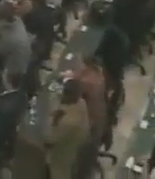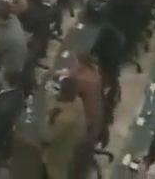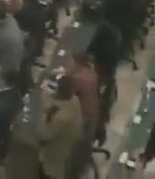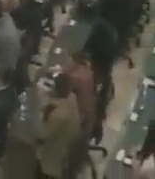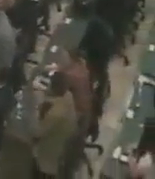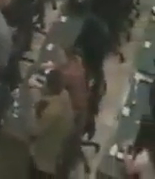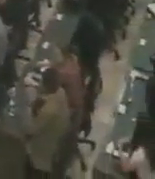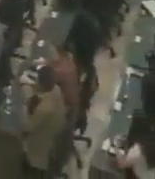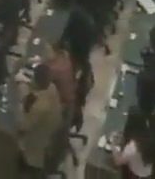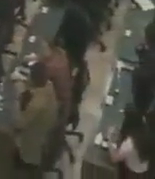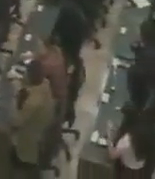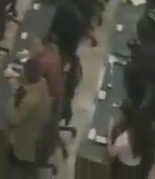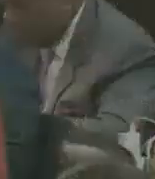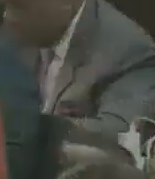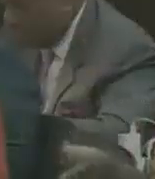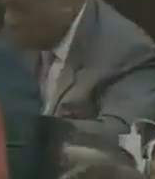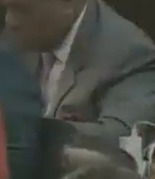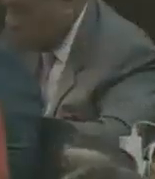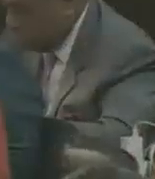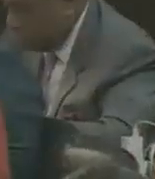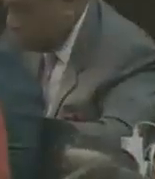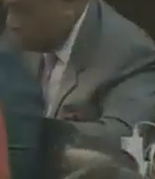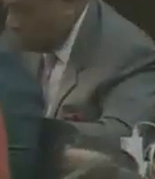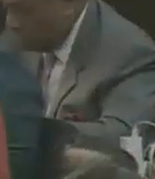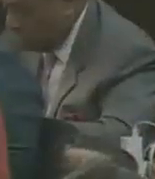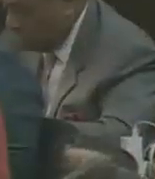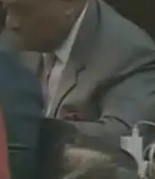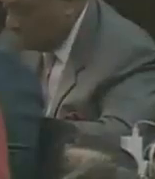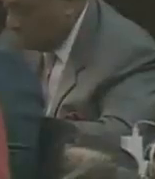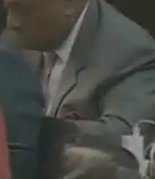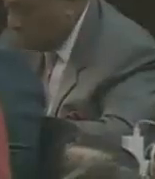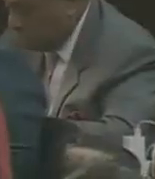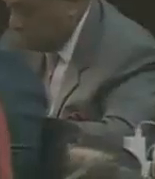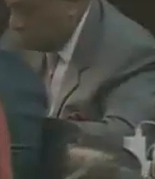Perdón, señor presidente, en este punto el diputado Brito.